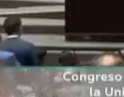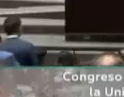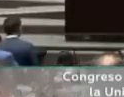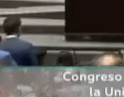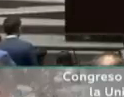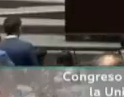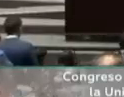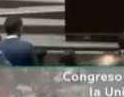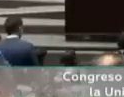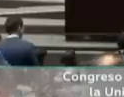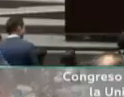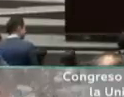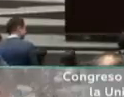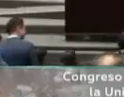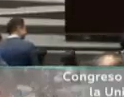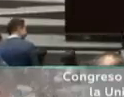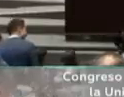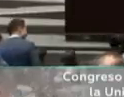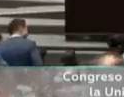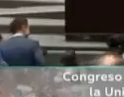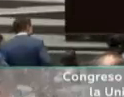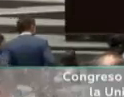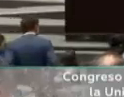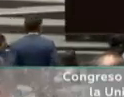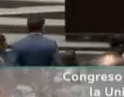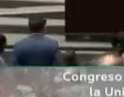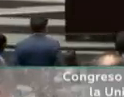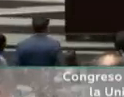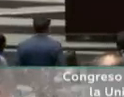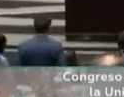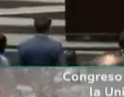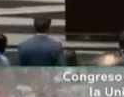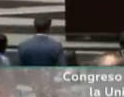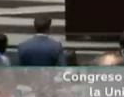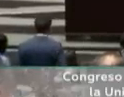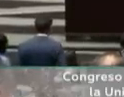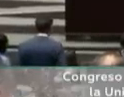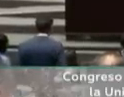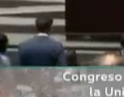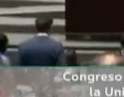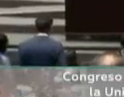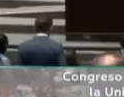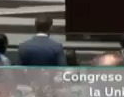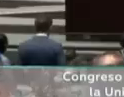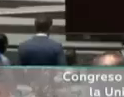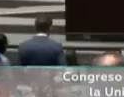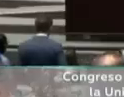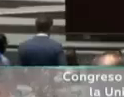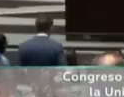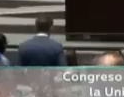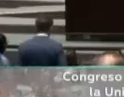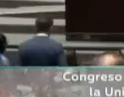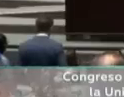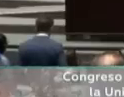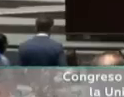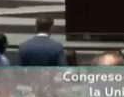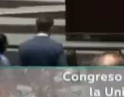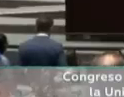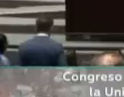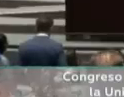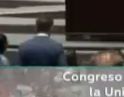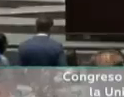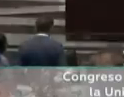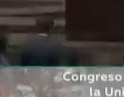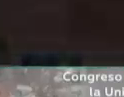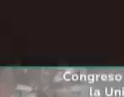Muchas gracias. Señora Presidenta, quisiera empezar recordándole con mucho respeto que la mesa